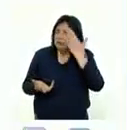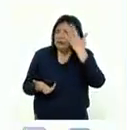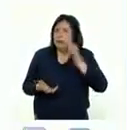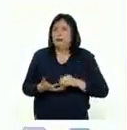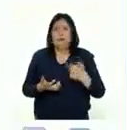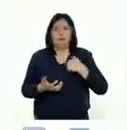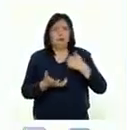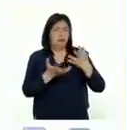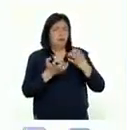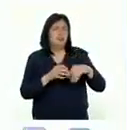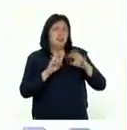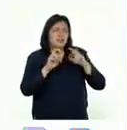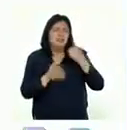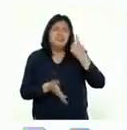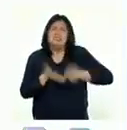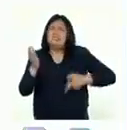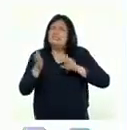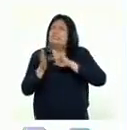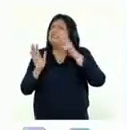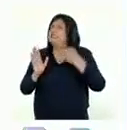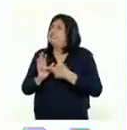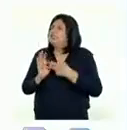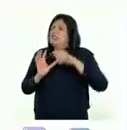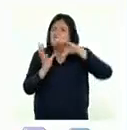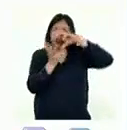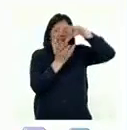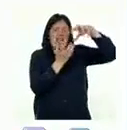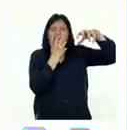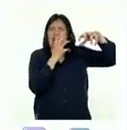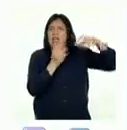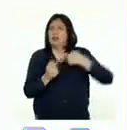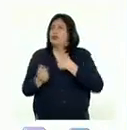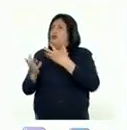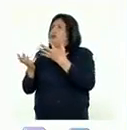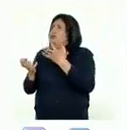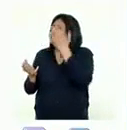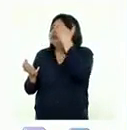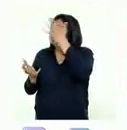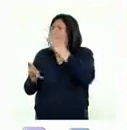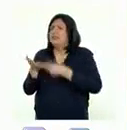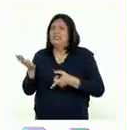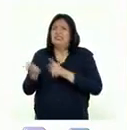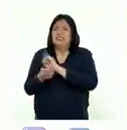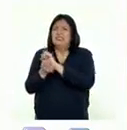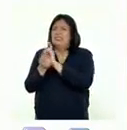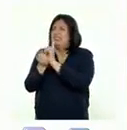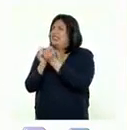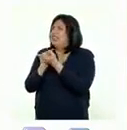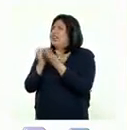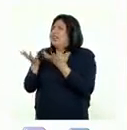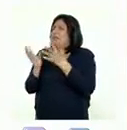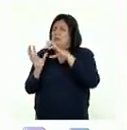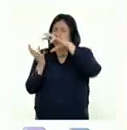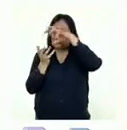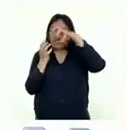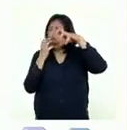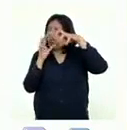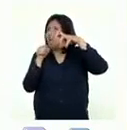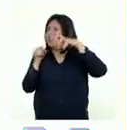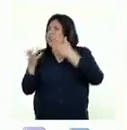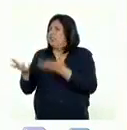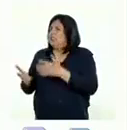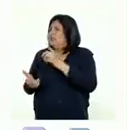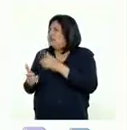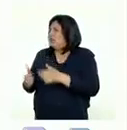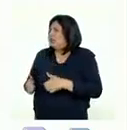quiero investigar qué es el calentamiento global. Yo deseo saber qué cambios produce el calentamiento global en los